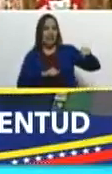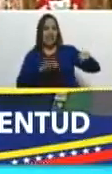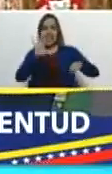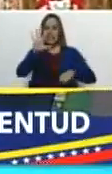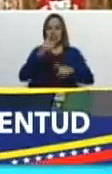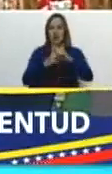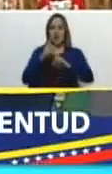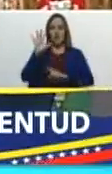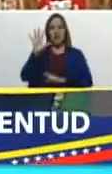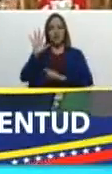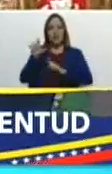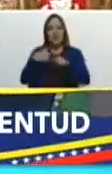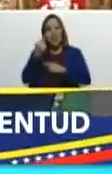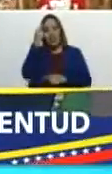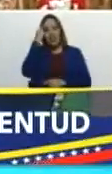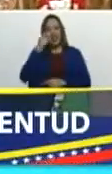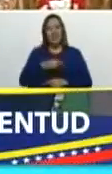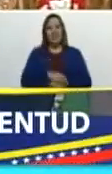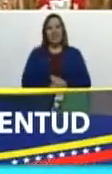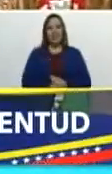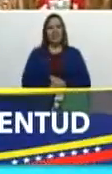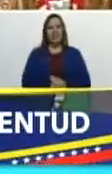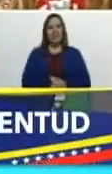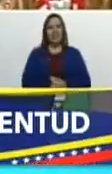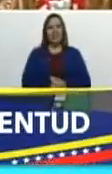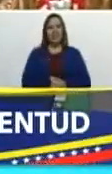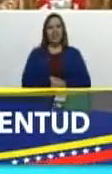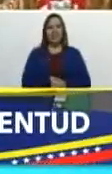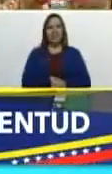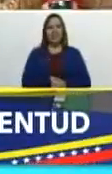5 jugos por día durante 5 días.